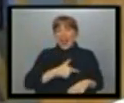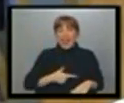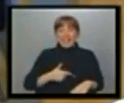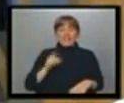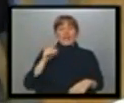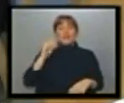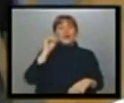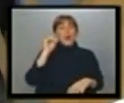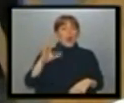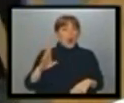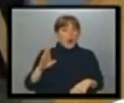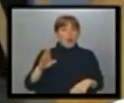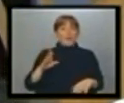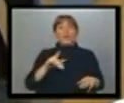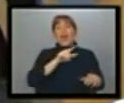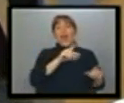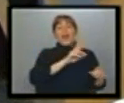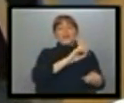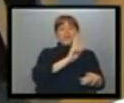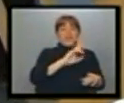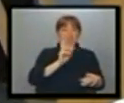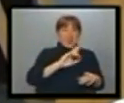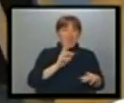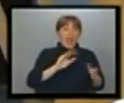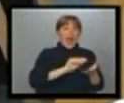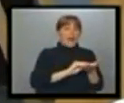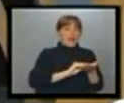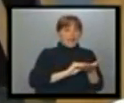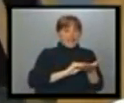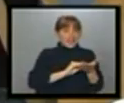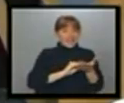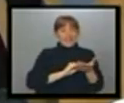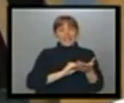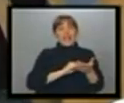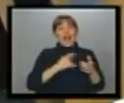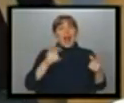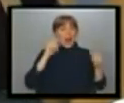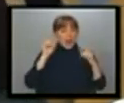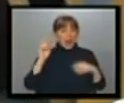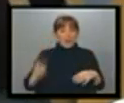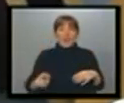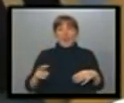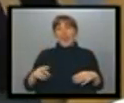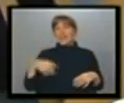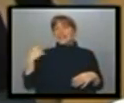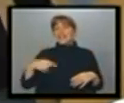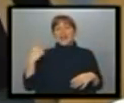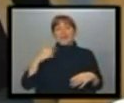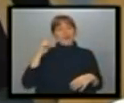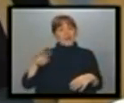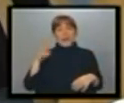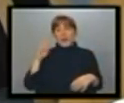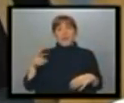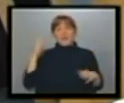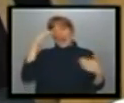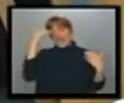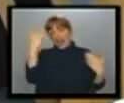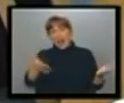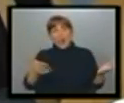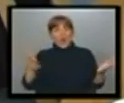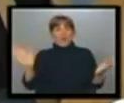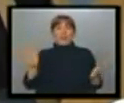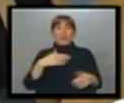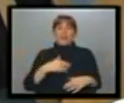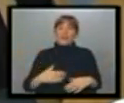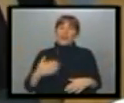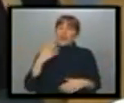agradecido. Exactamente. Las chicas del Club Lanús, la parte de administrativa, les mandamos un beso enorme porque nos miran siempre. Bueno, ahí está, todo el Club Lanús. Les encantó lo de ayer. Que